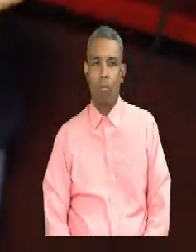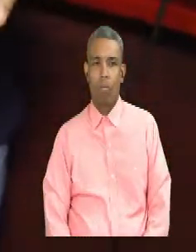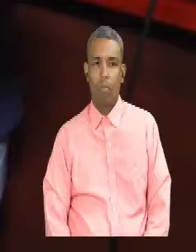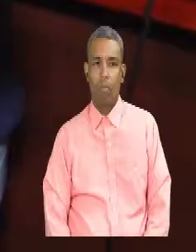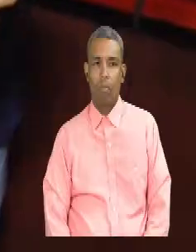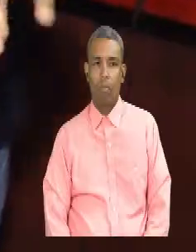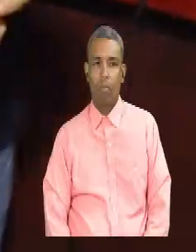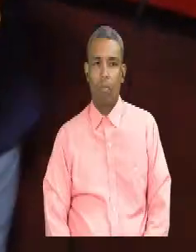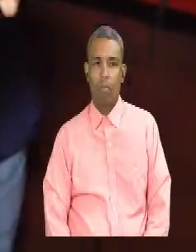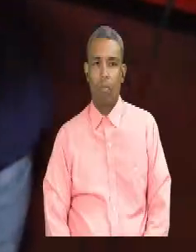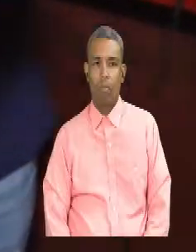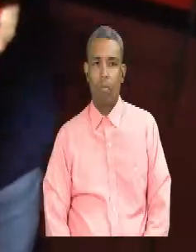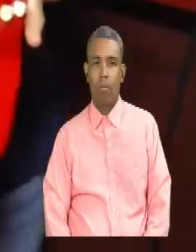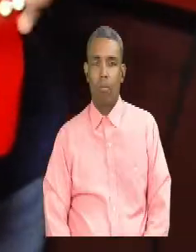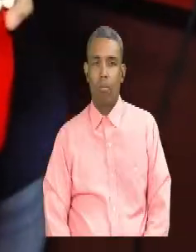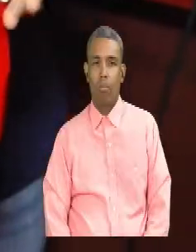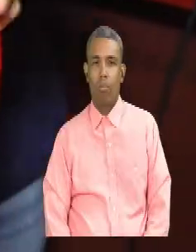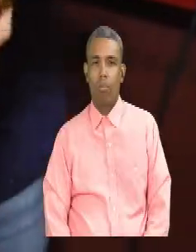Tu ser